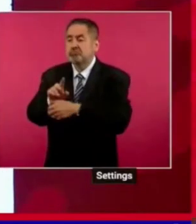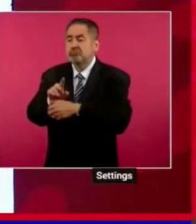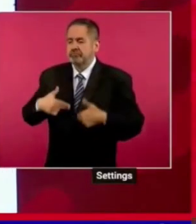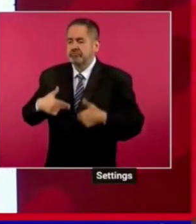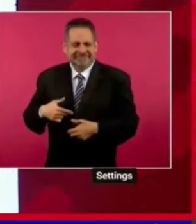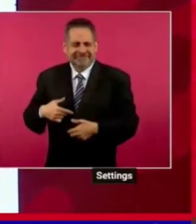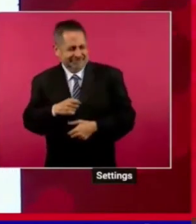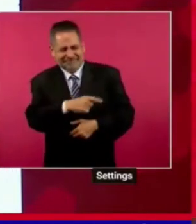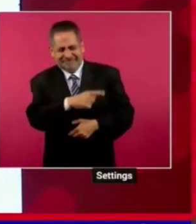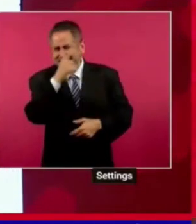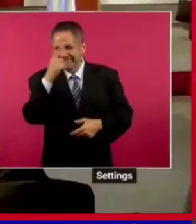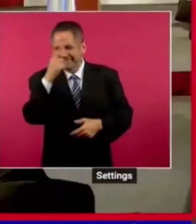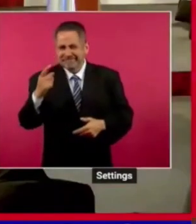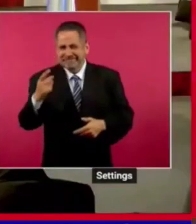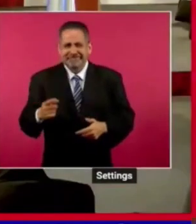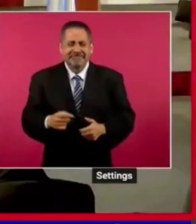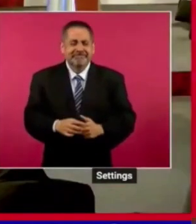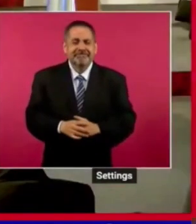humanos.